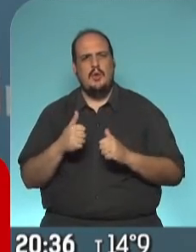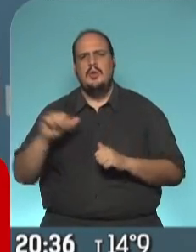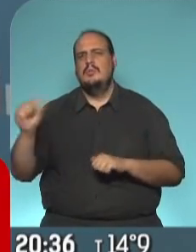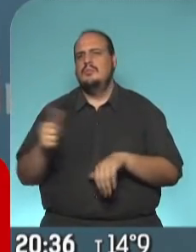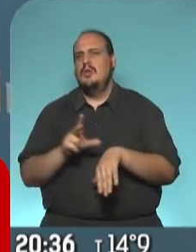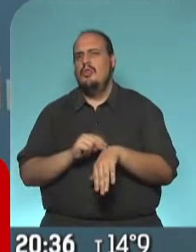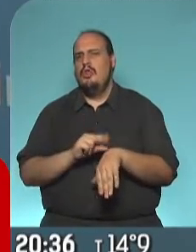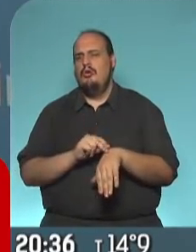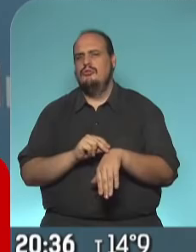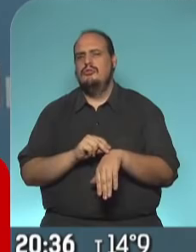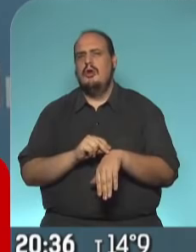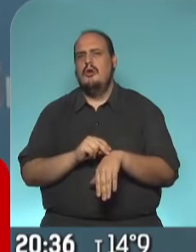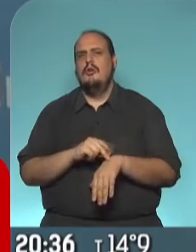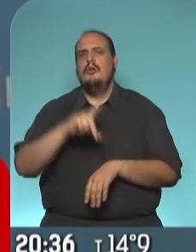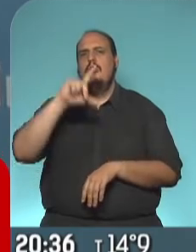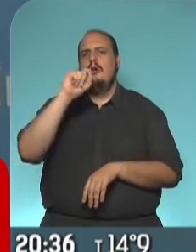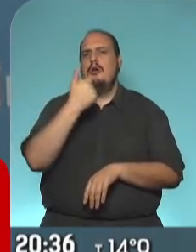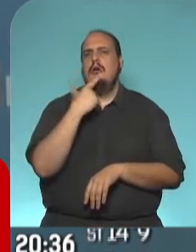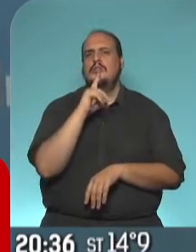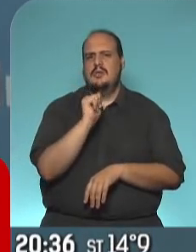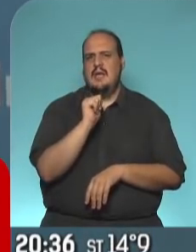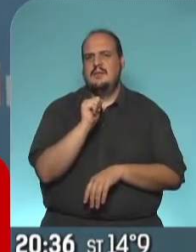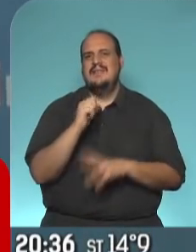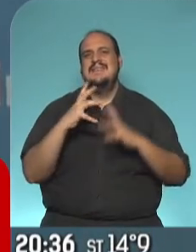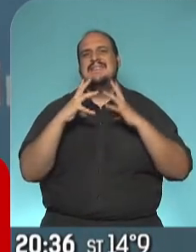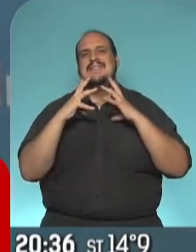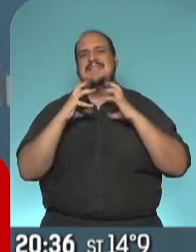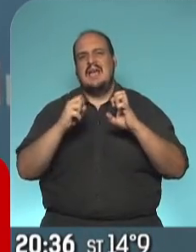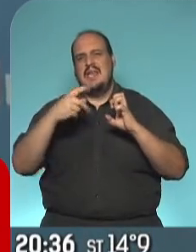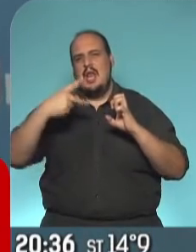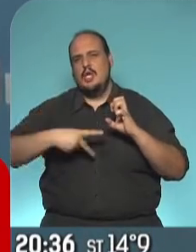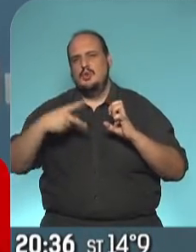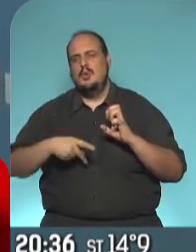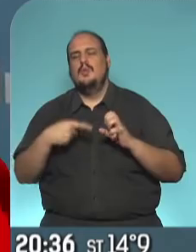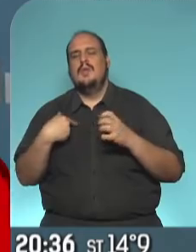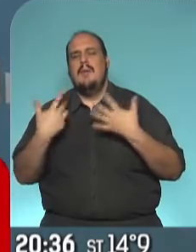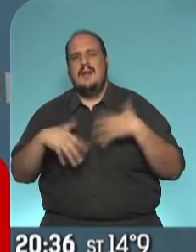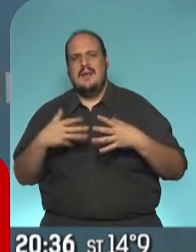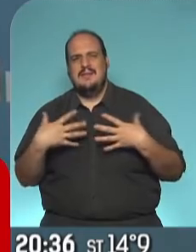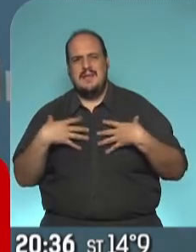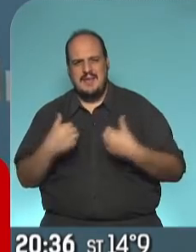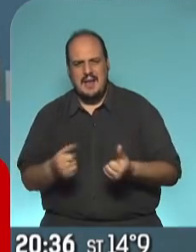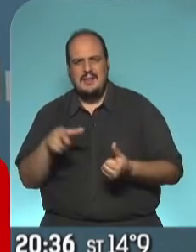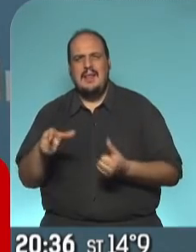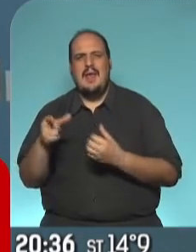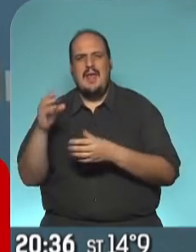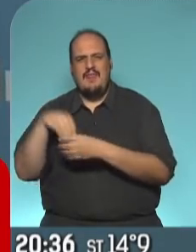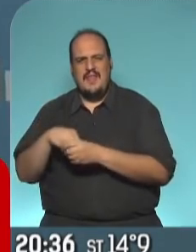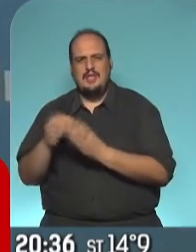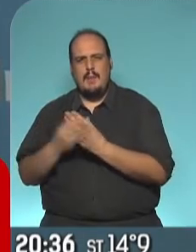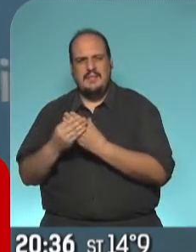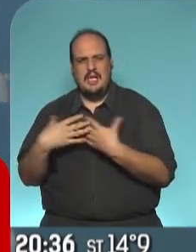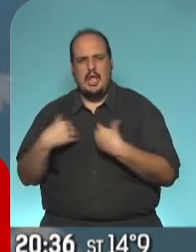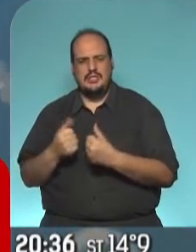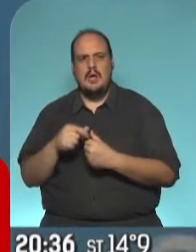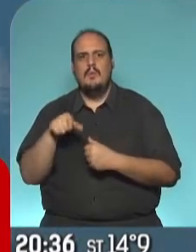doctor Alejandro Costa, subsecretario de Estrategias Sanitarias del Ministerio de Salud, para hablar justamente de este